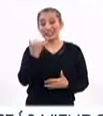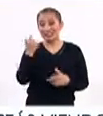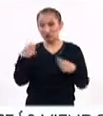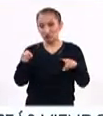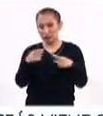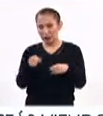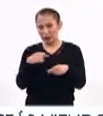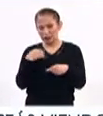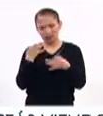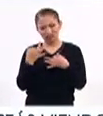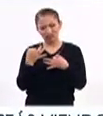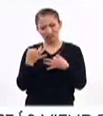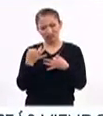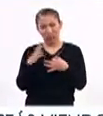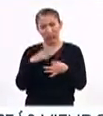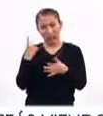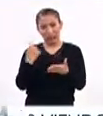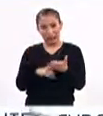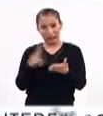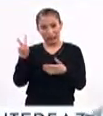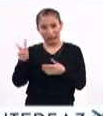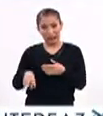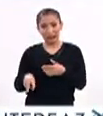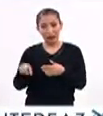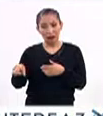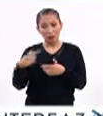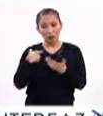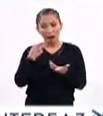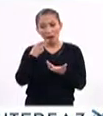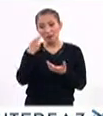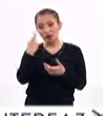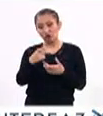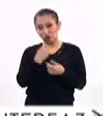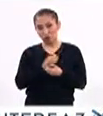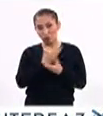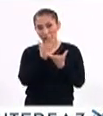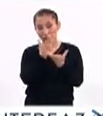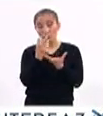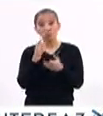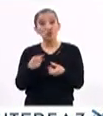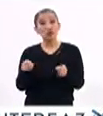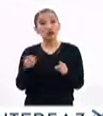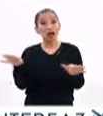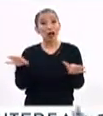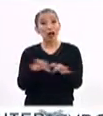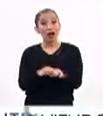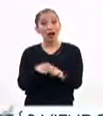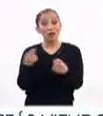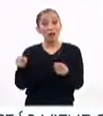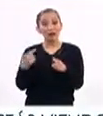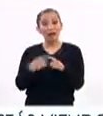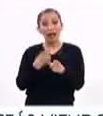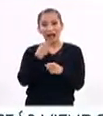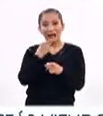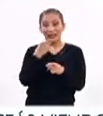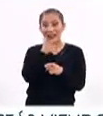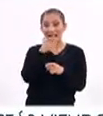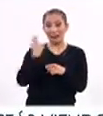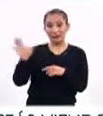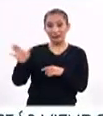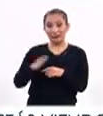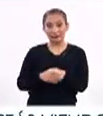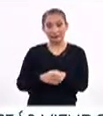me llamó la atención porque hay en efecto referencias en sus poemas sobre la música, ¿no? La música verbal de